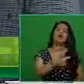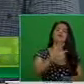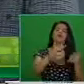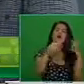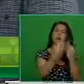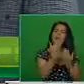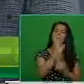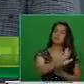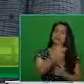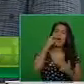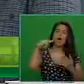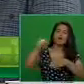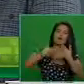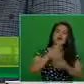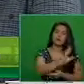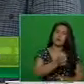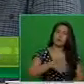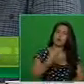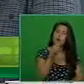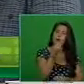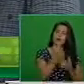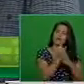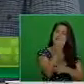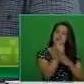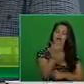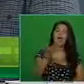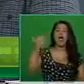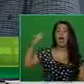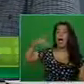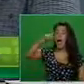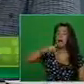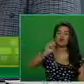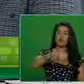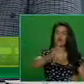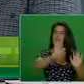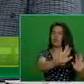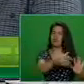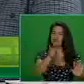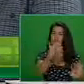económicamente viable de producción de alimentos, que fue satanizado durante muchos años.